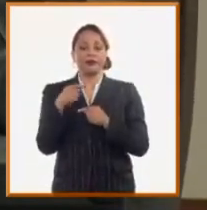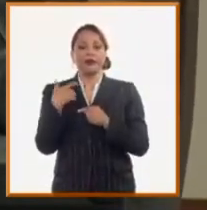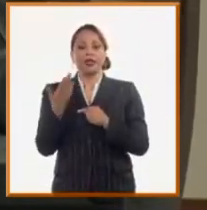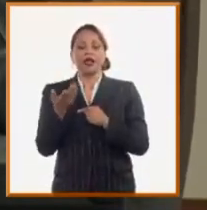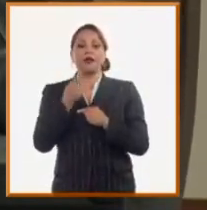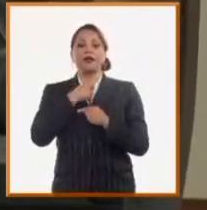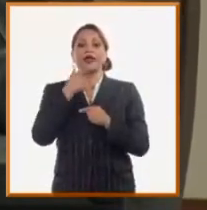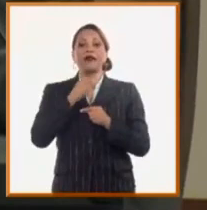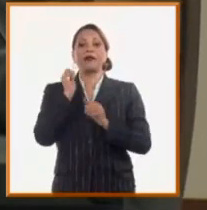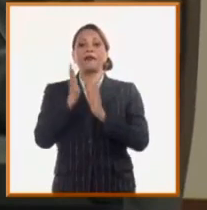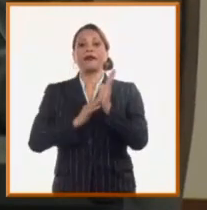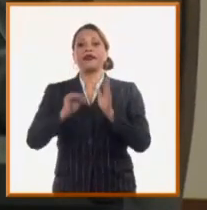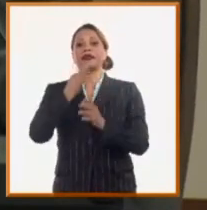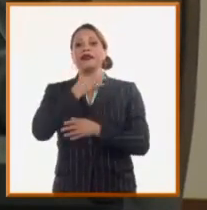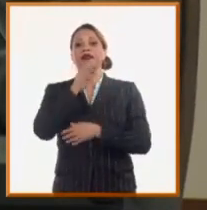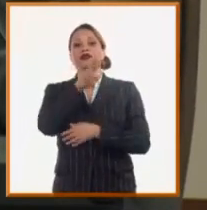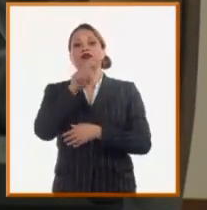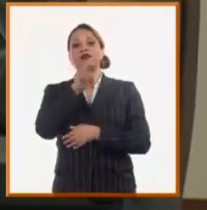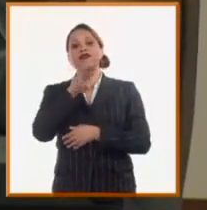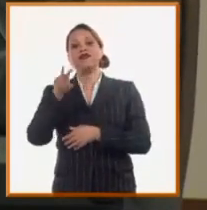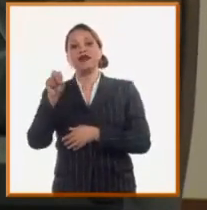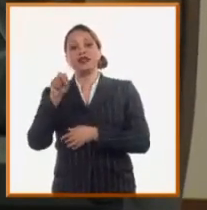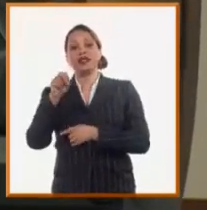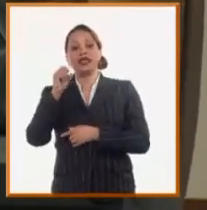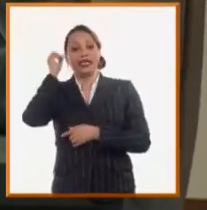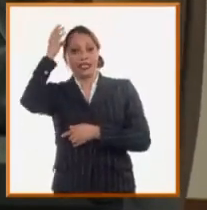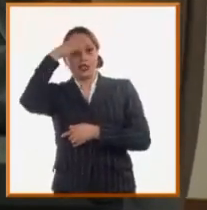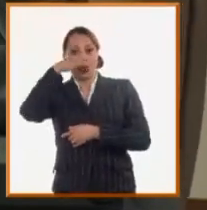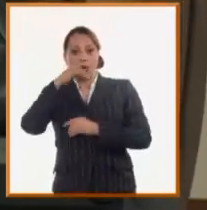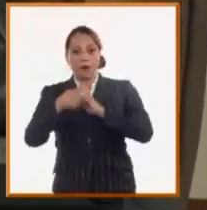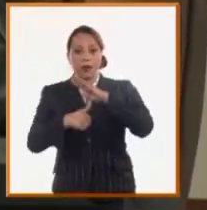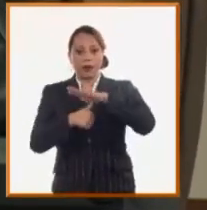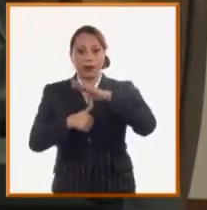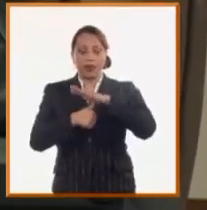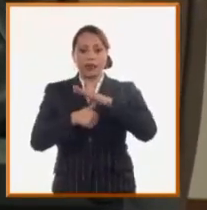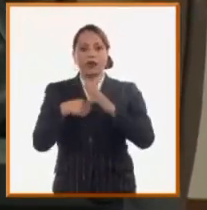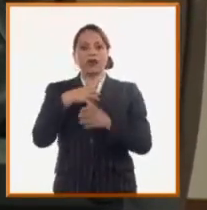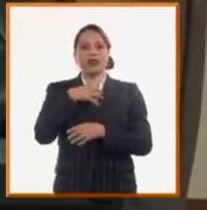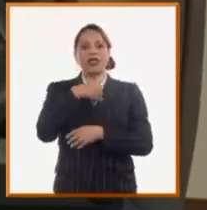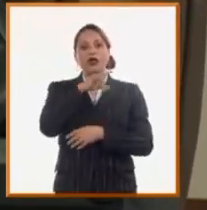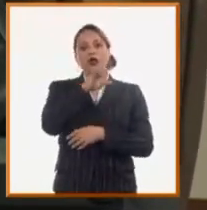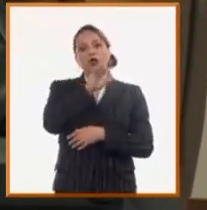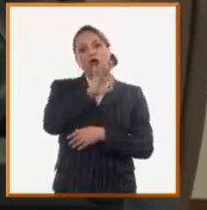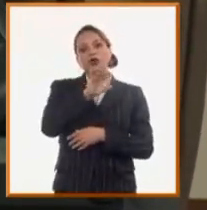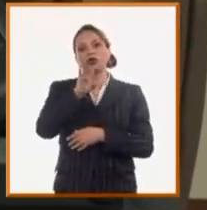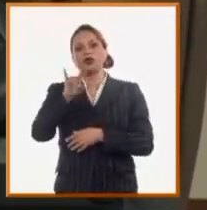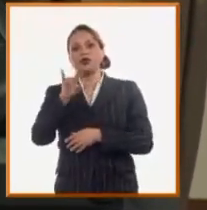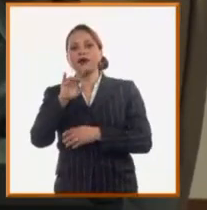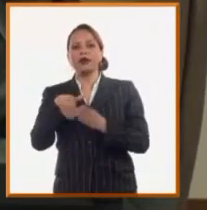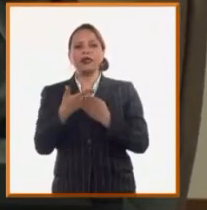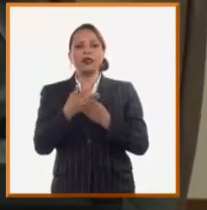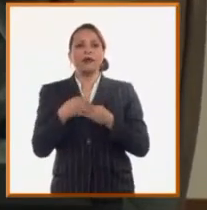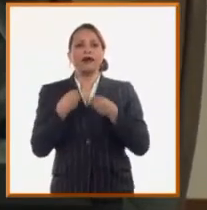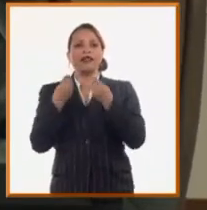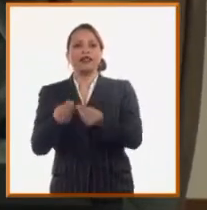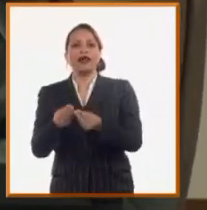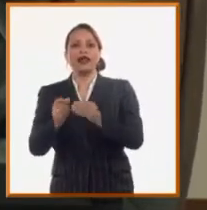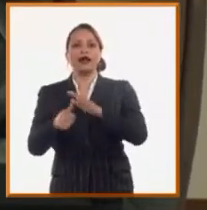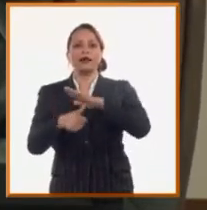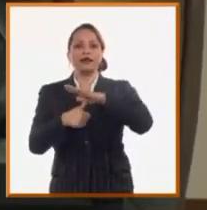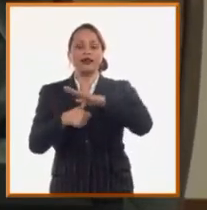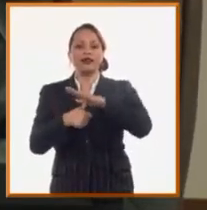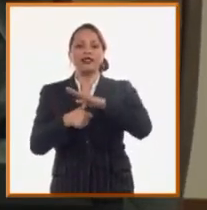cuando en enero del 2020, Trump, cuando le quedaban 8 o 9 días para abandonar la presidencia, para entregar la presidencia de Estados Unidos, nos